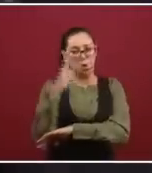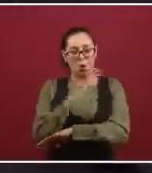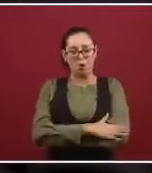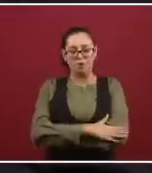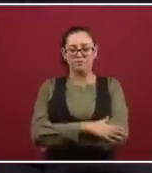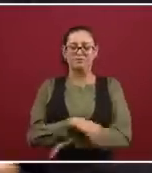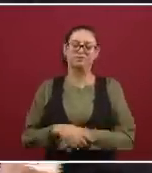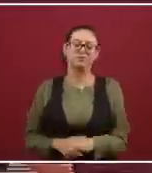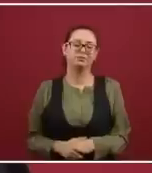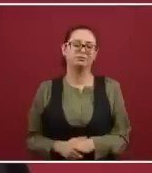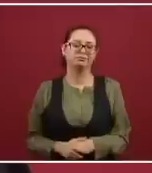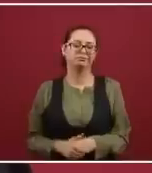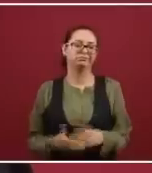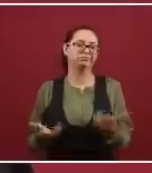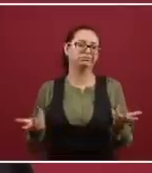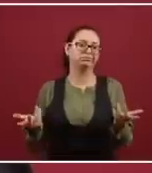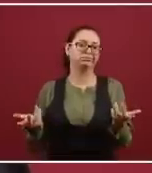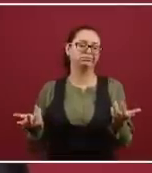les puedo decir que